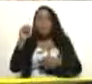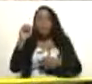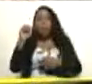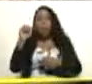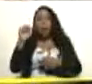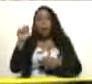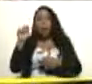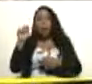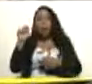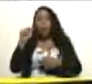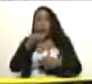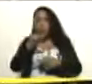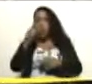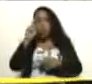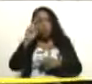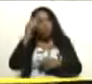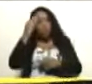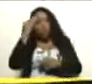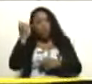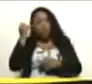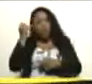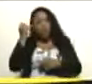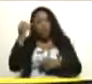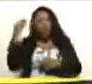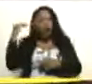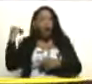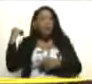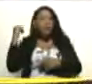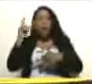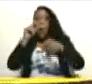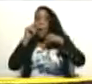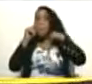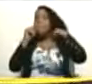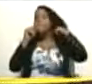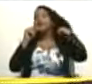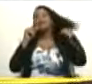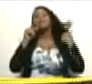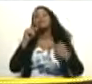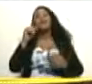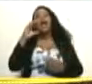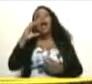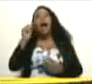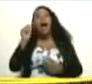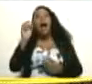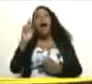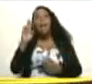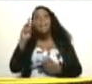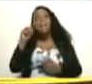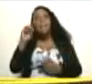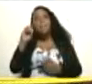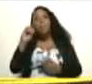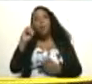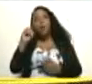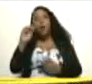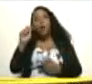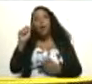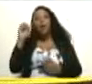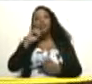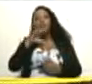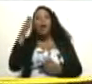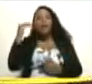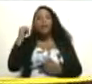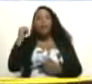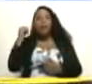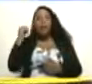No olviden, muchachos. Pedro Carmona Estanga derogó esta constitución de plano, destituyó a